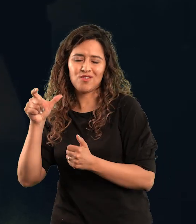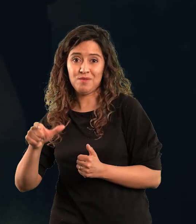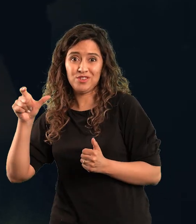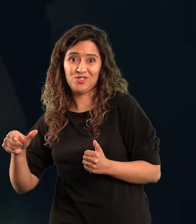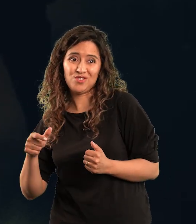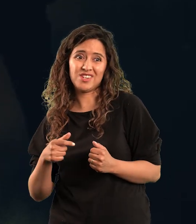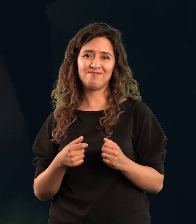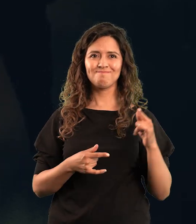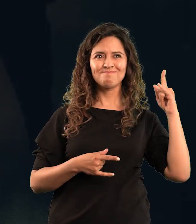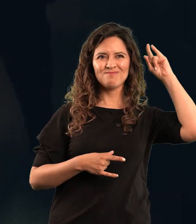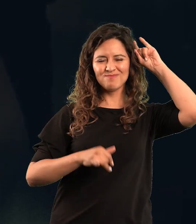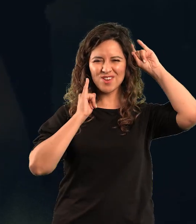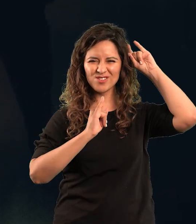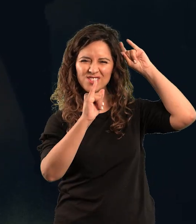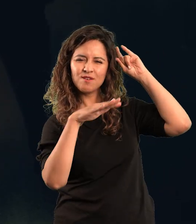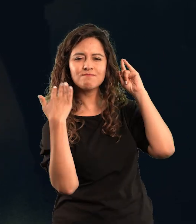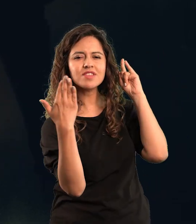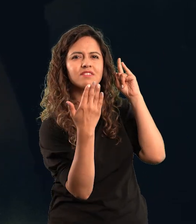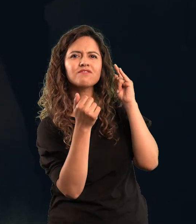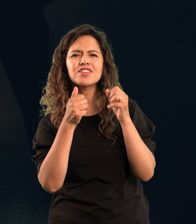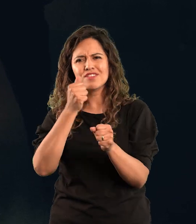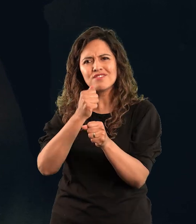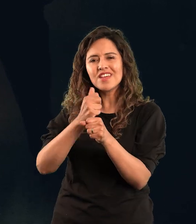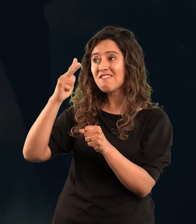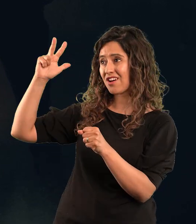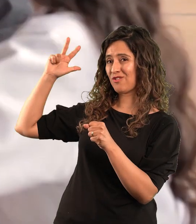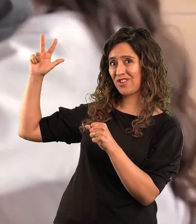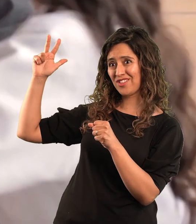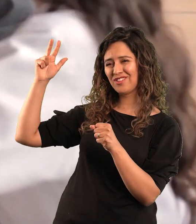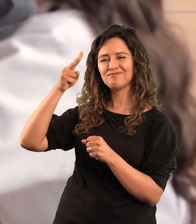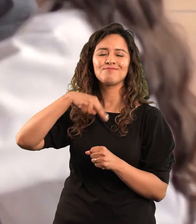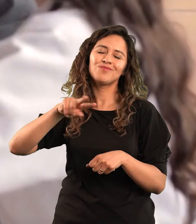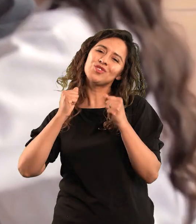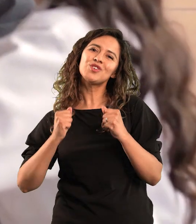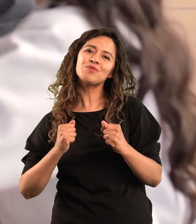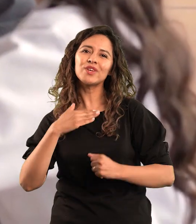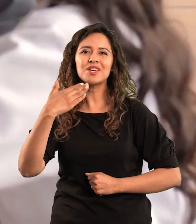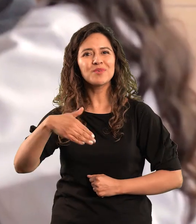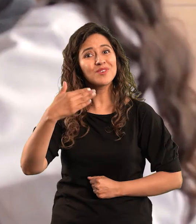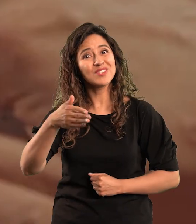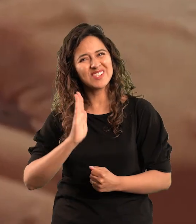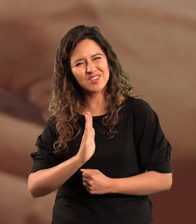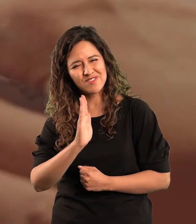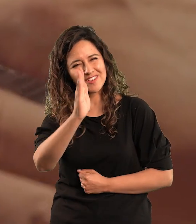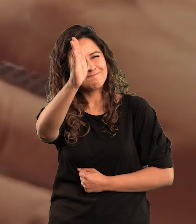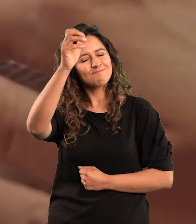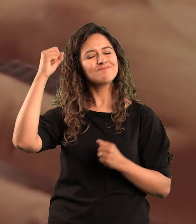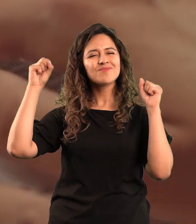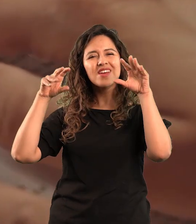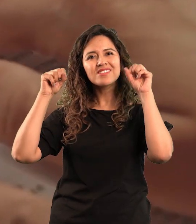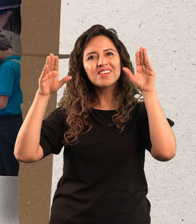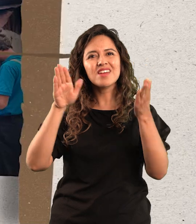los intentos del enemigo de interferir con este trabajo, pudimos seguir enseñando sobre salud y sobre